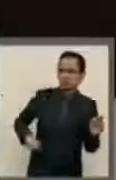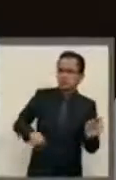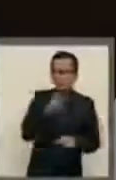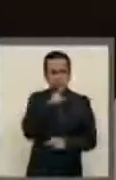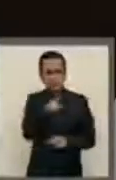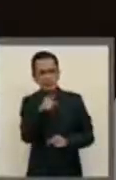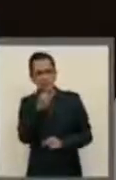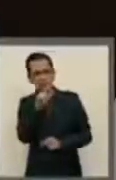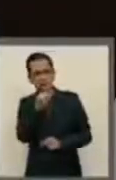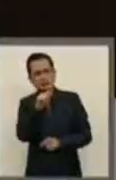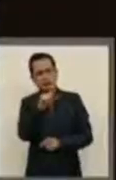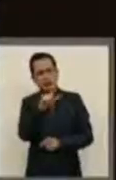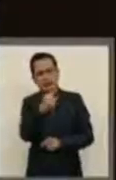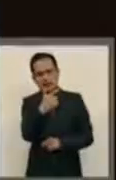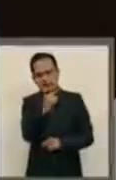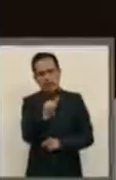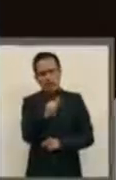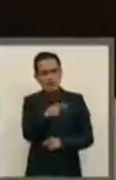la masacre de Tlatlaya.